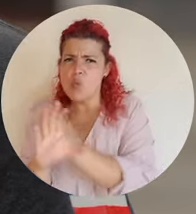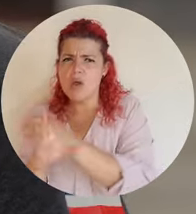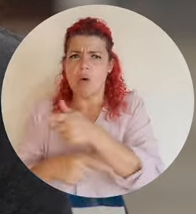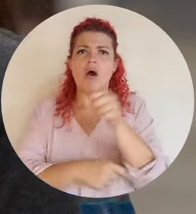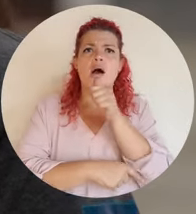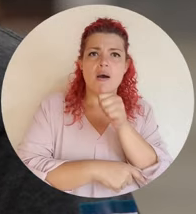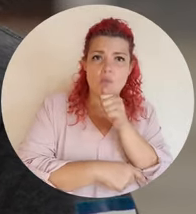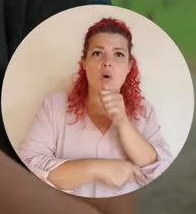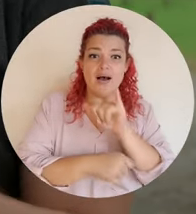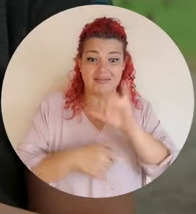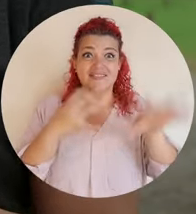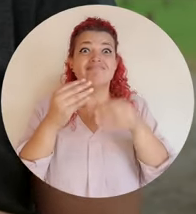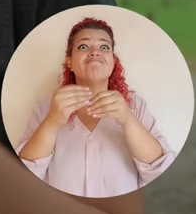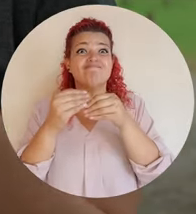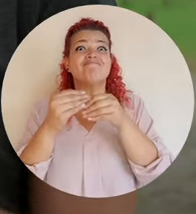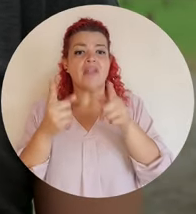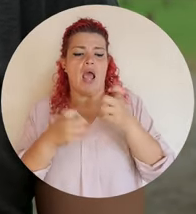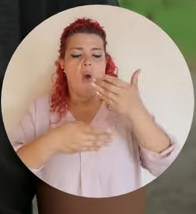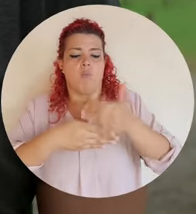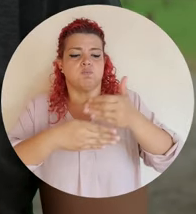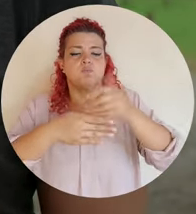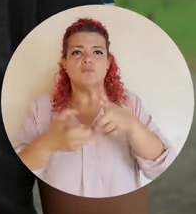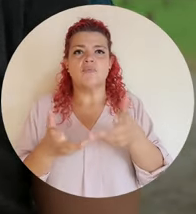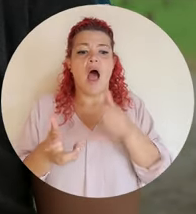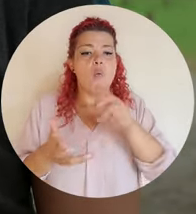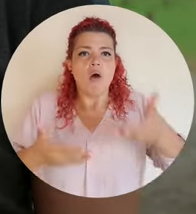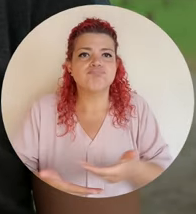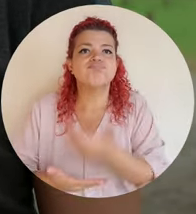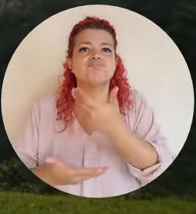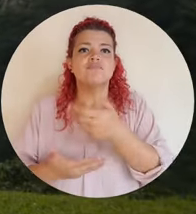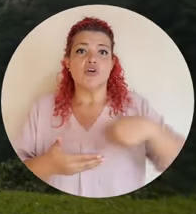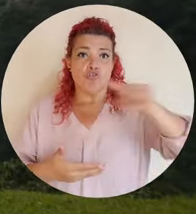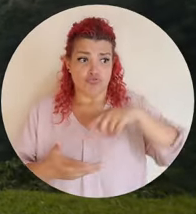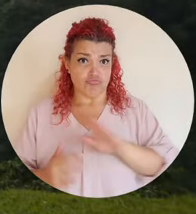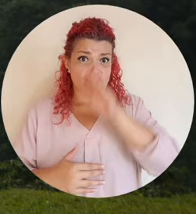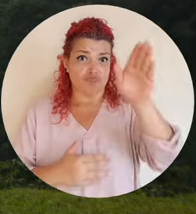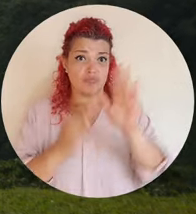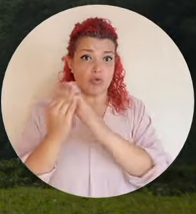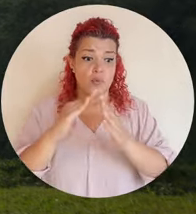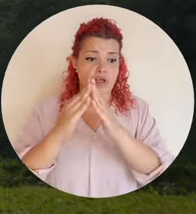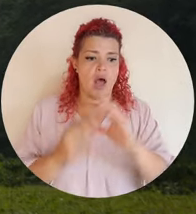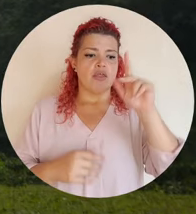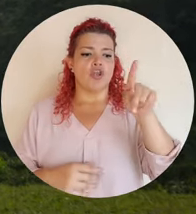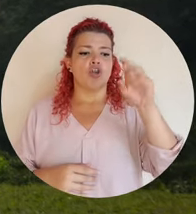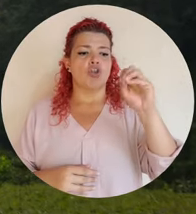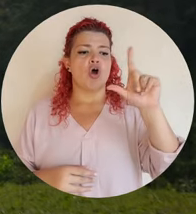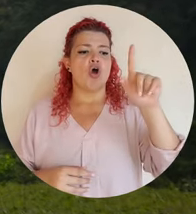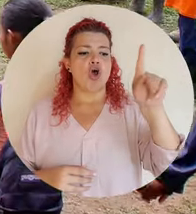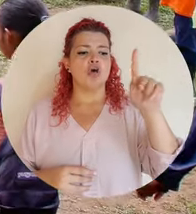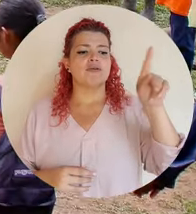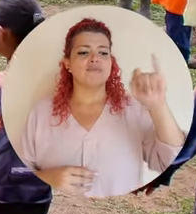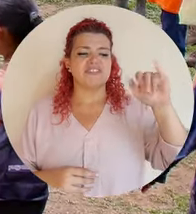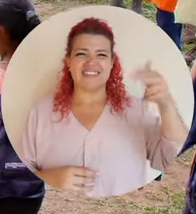del recurso hídrico, además en la construcción de un sistema de captación de agua. Iremos a la comunidad Tulok Chicha, que está